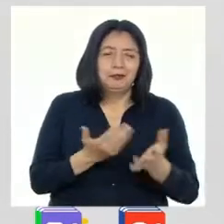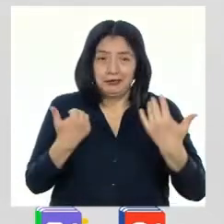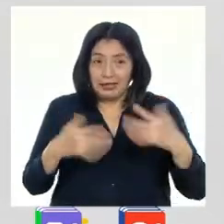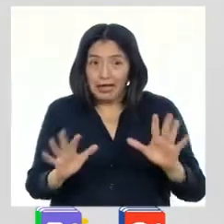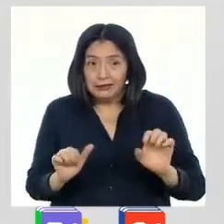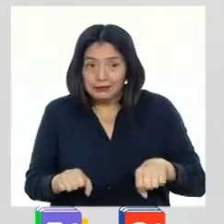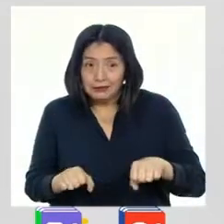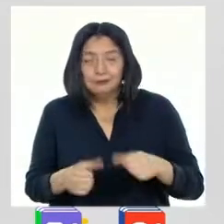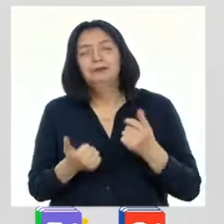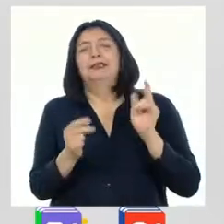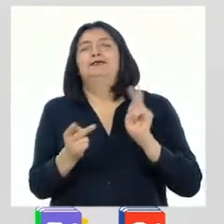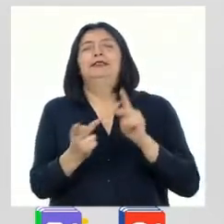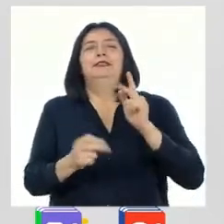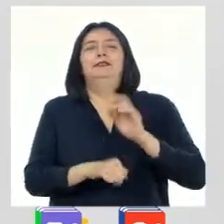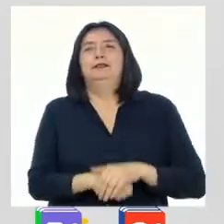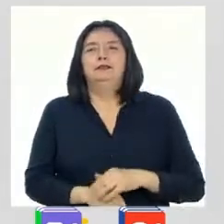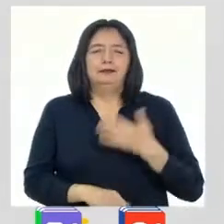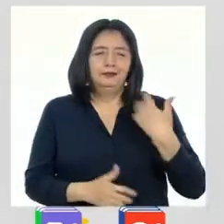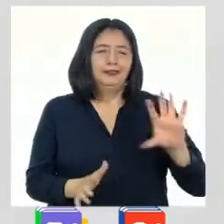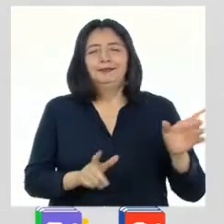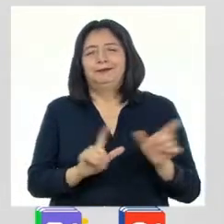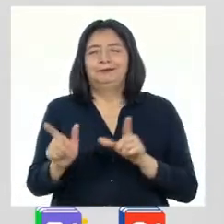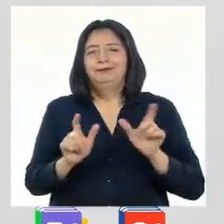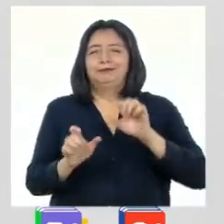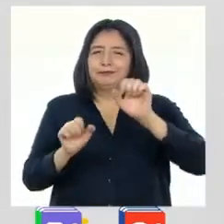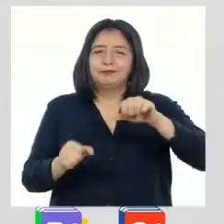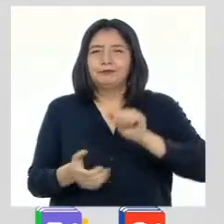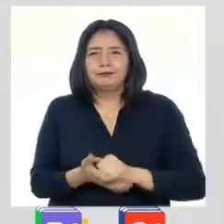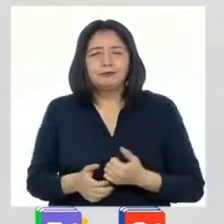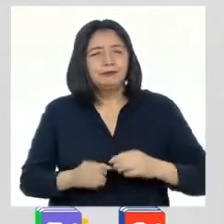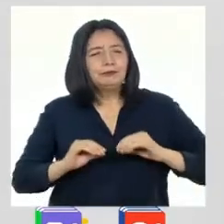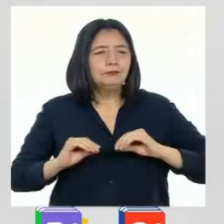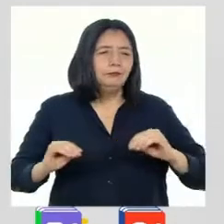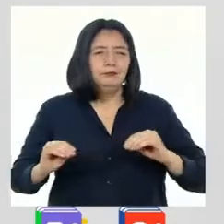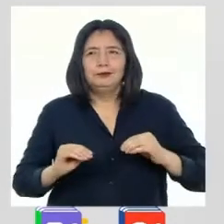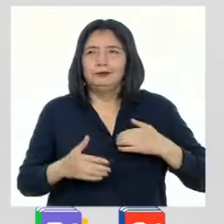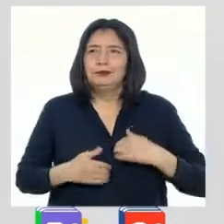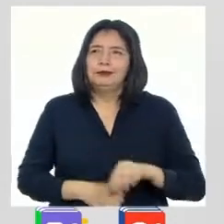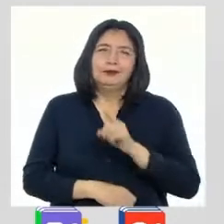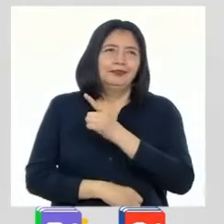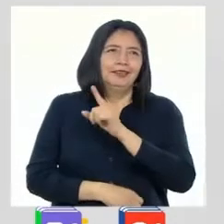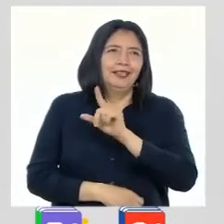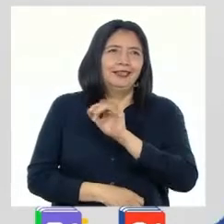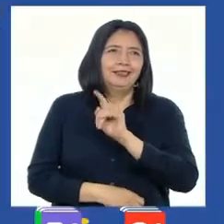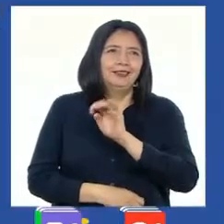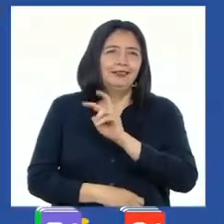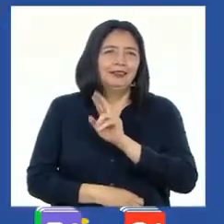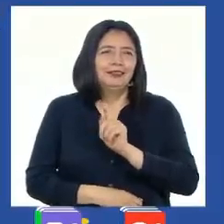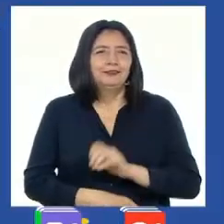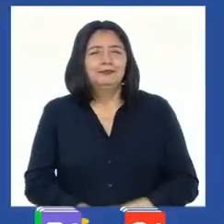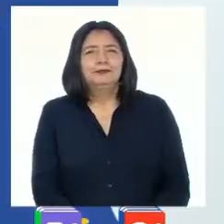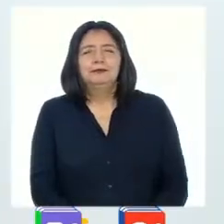sí? ¡Perfecto! ¡Ya! Estamos listas y listas para activarnos completamente con Activarte.